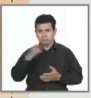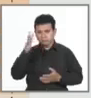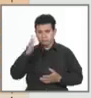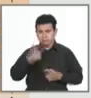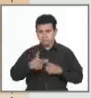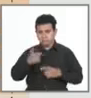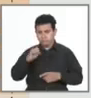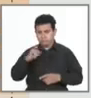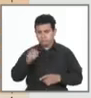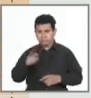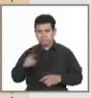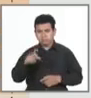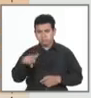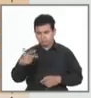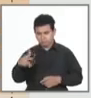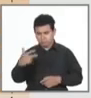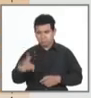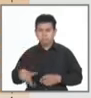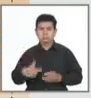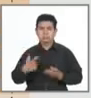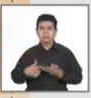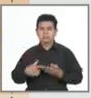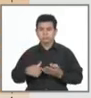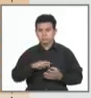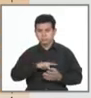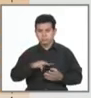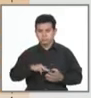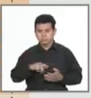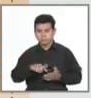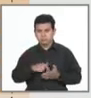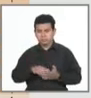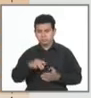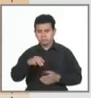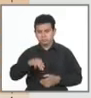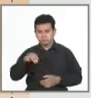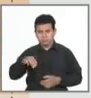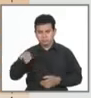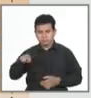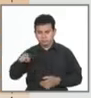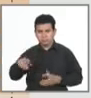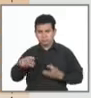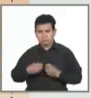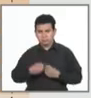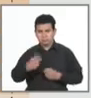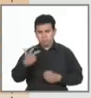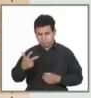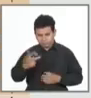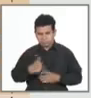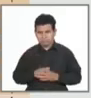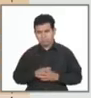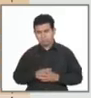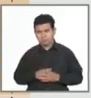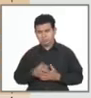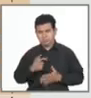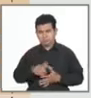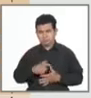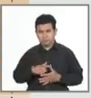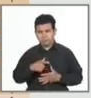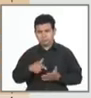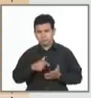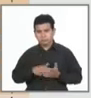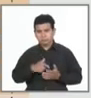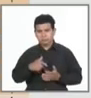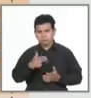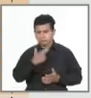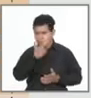xoxocotlán 13 en el municipio de miahuatlán de porfirio díaz 8 y en la heroica